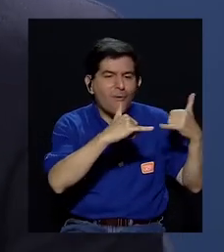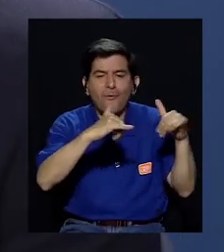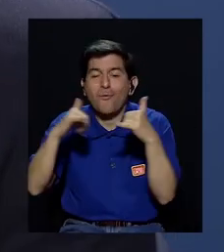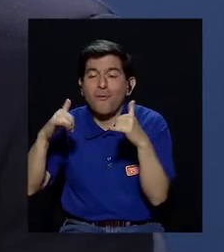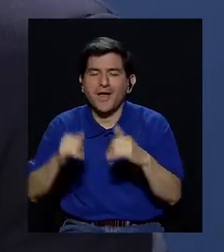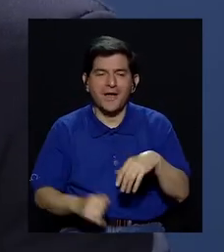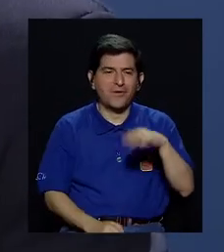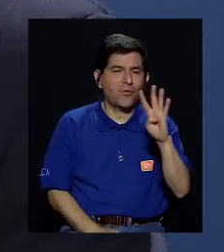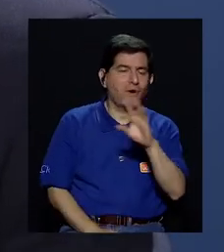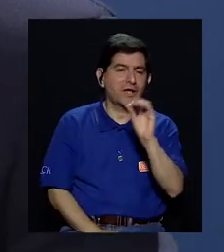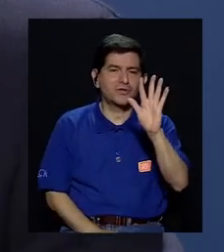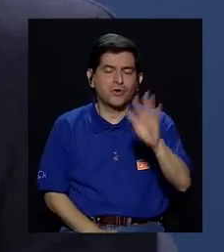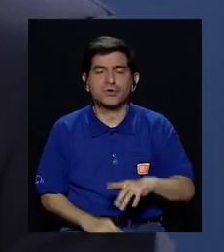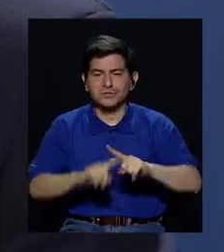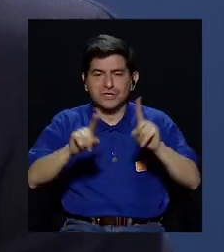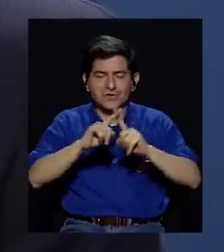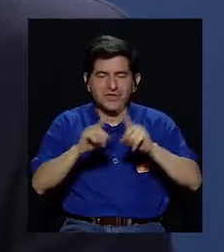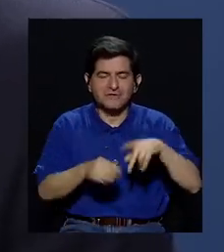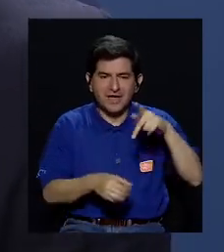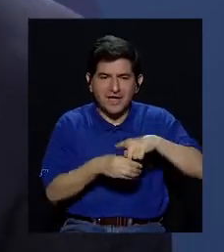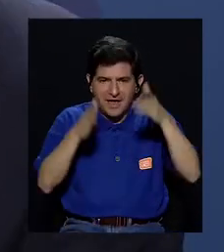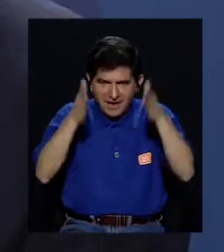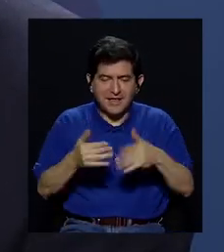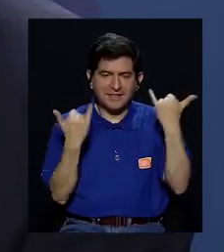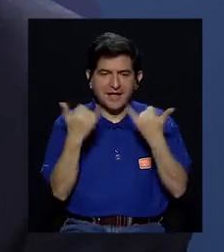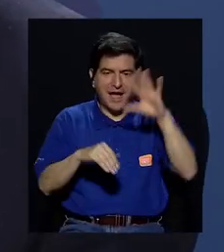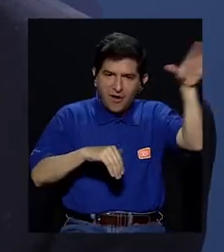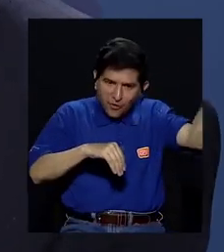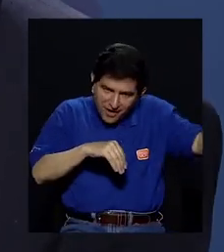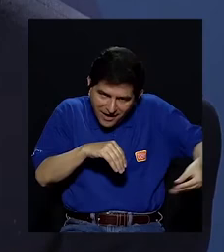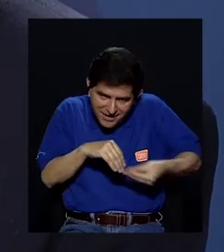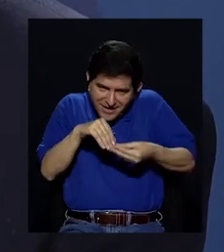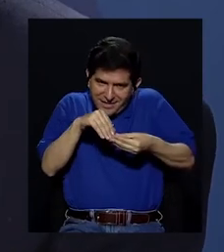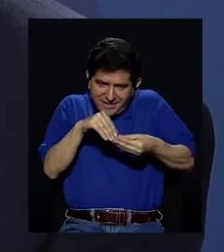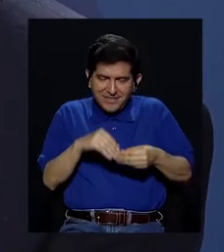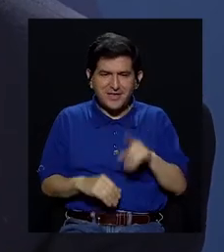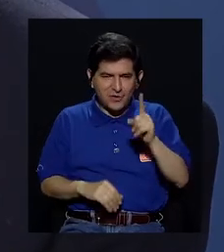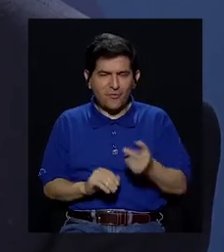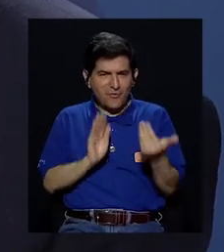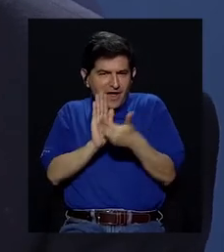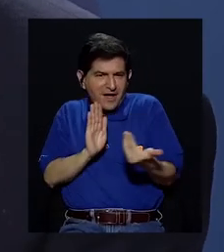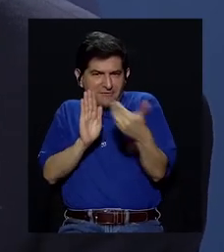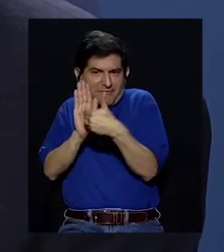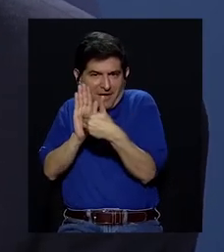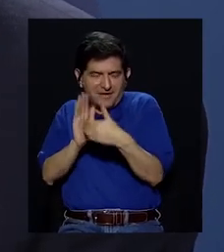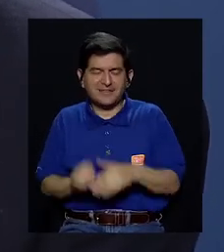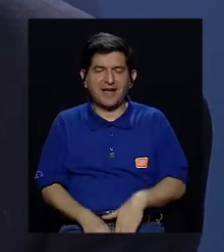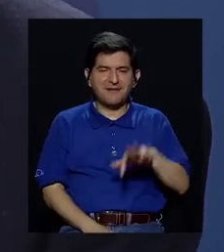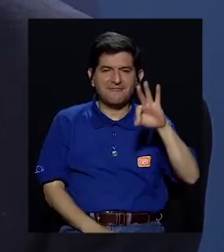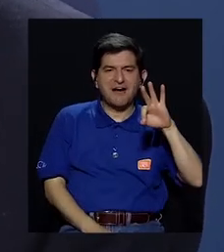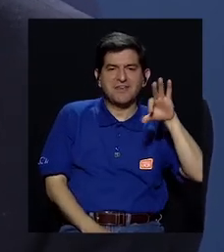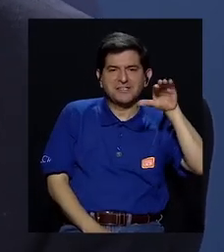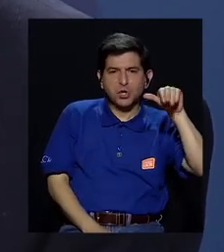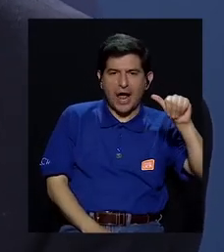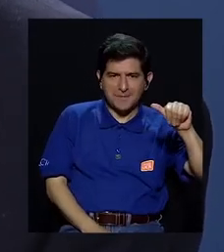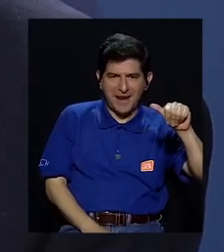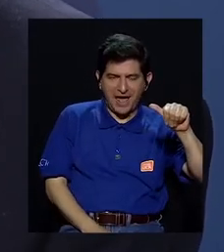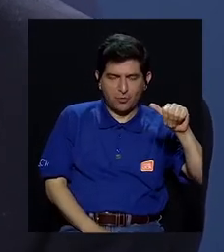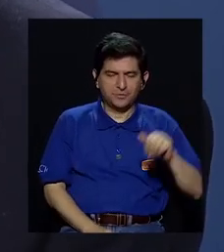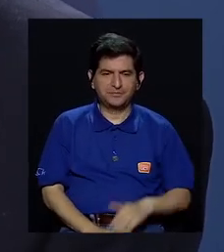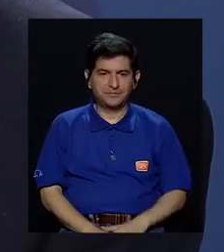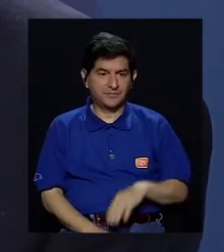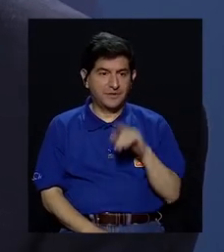esas cuatro o cinco fichas que teníamos ahora que meter una ficha que está ahí distorsionando que es fabris alvarado